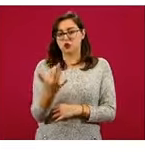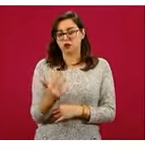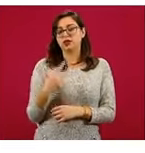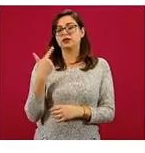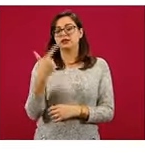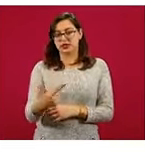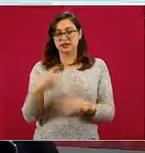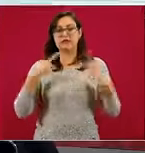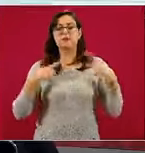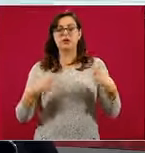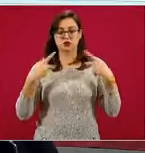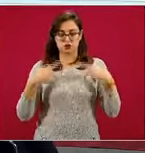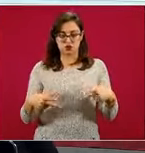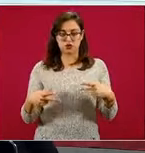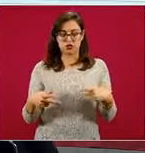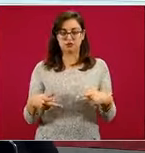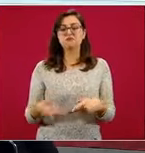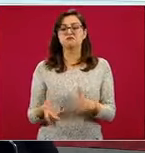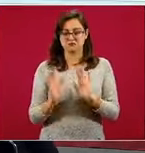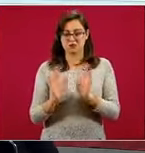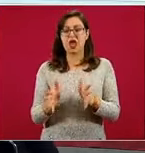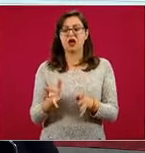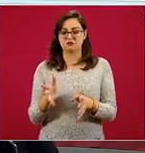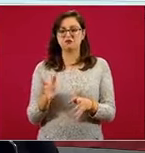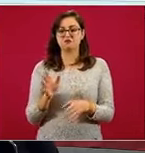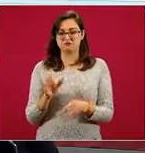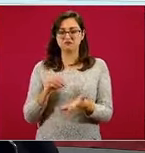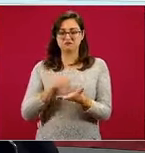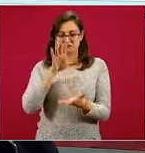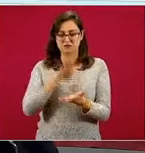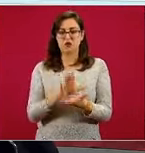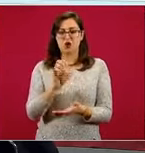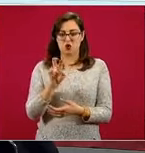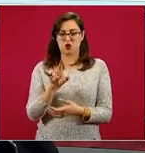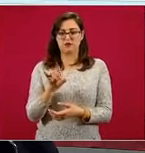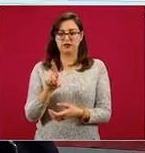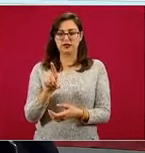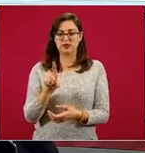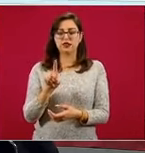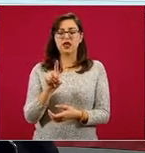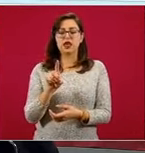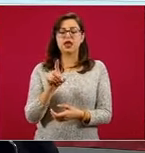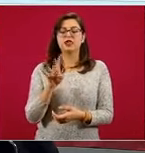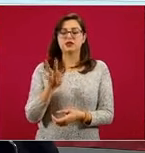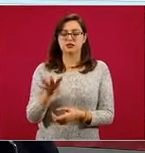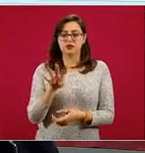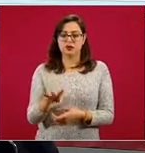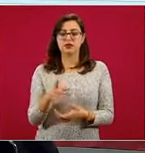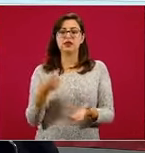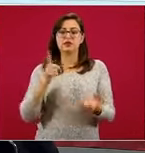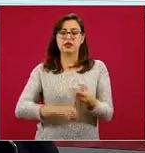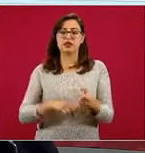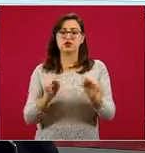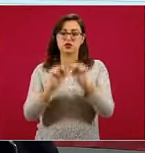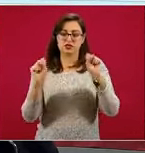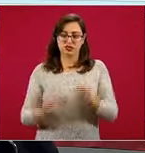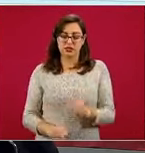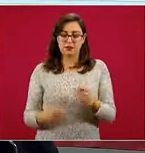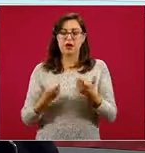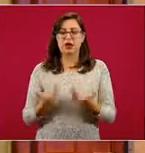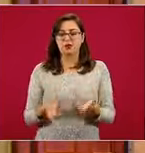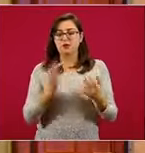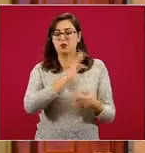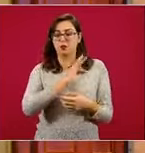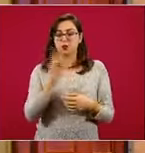1.217.657 personas que ya serían casos de COVID-19 registrados en el CISBER. Y entonces podemos graficar su